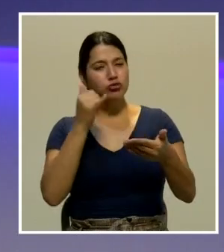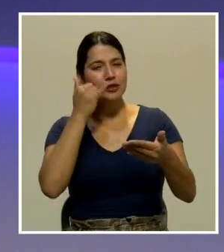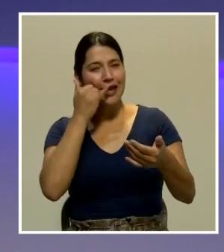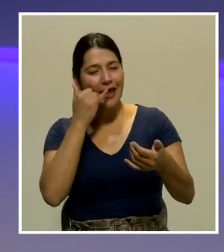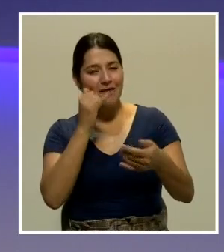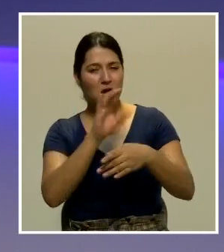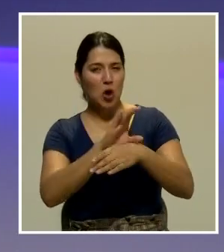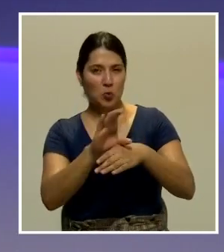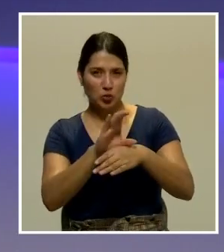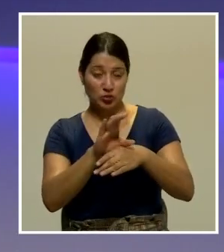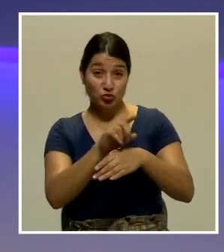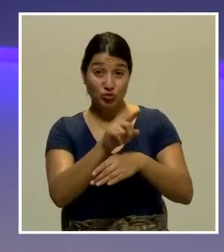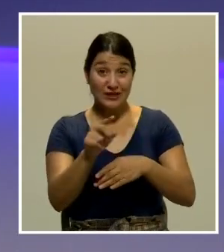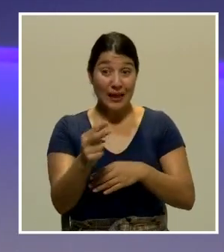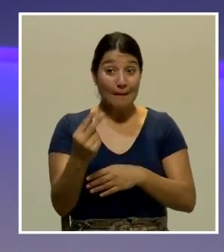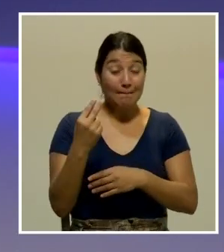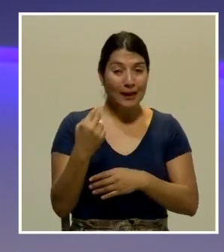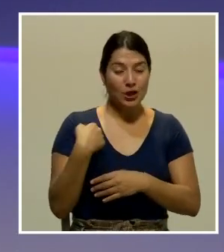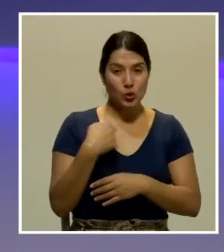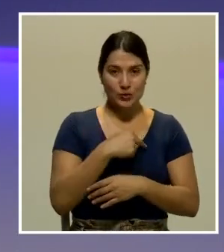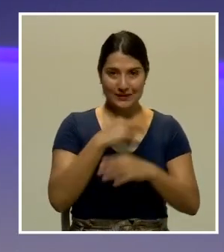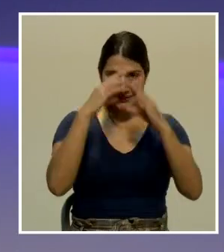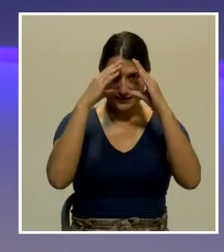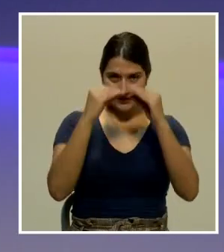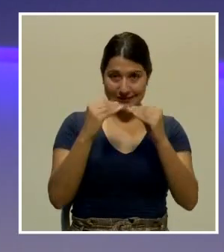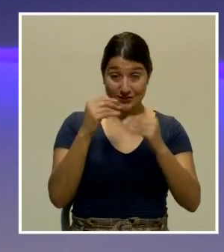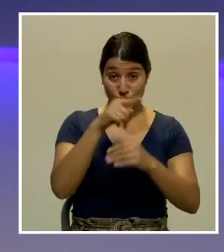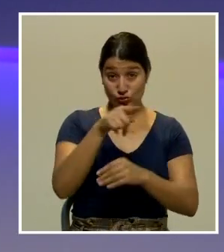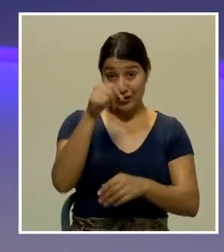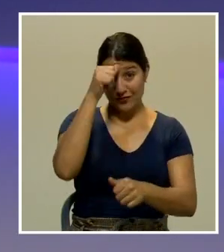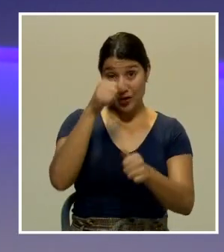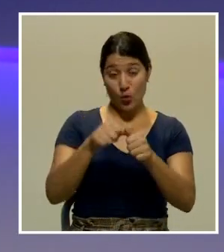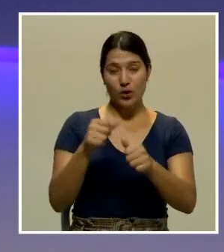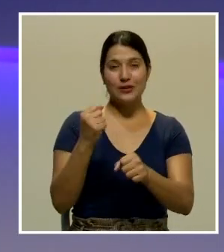computadoras, que se informen con nosotros. Y recuerde,